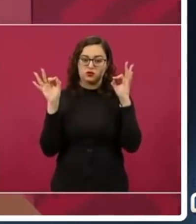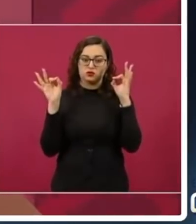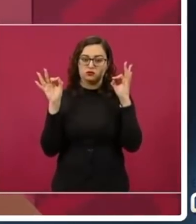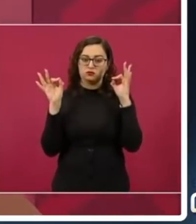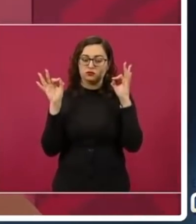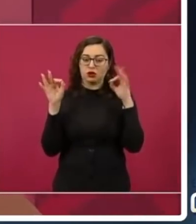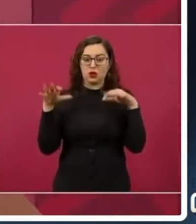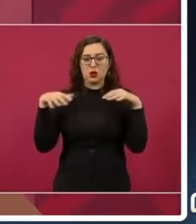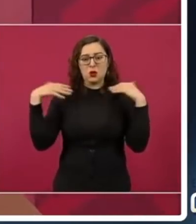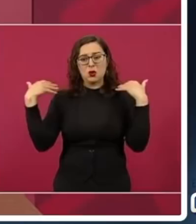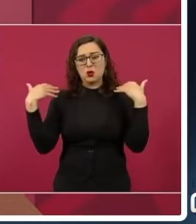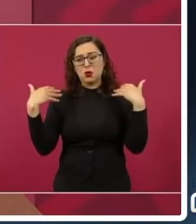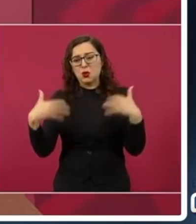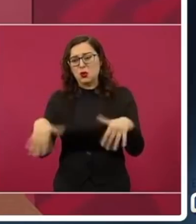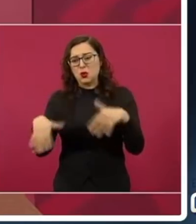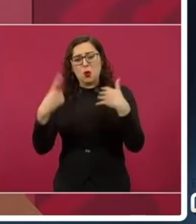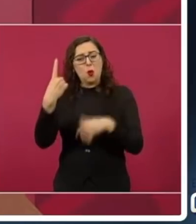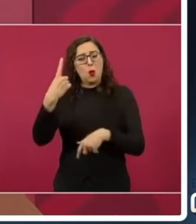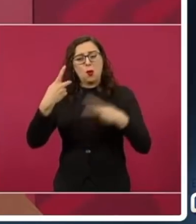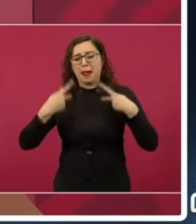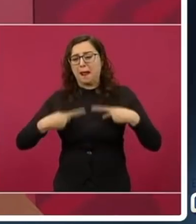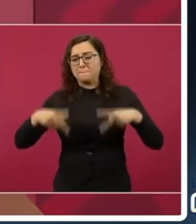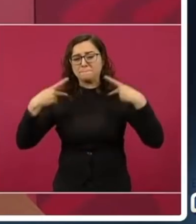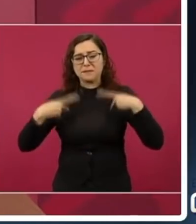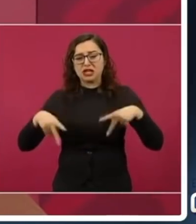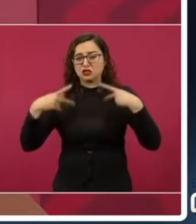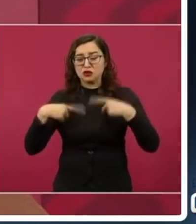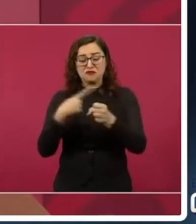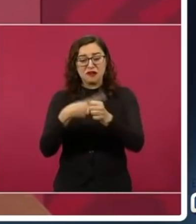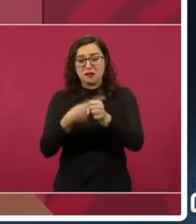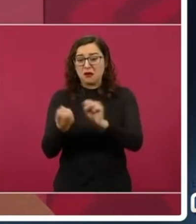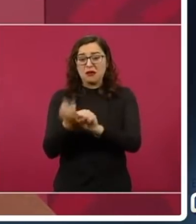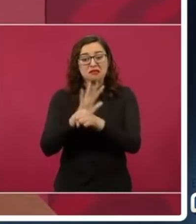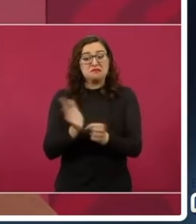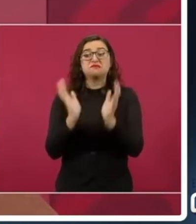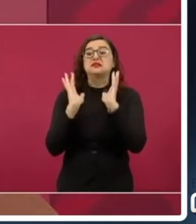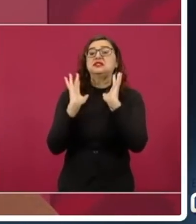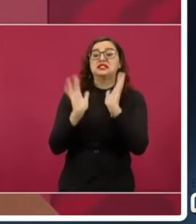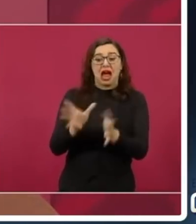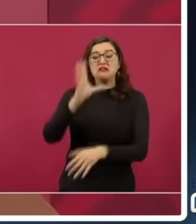que había fallecido una persona por COVID.